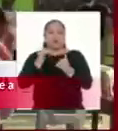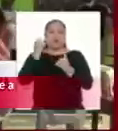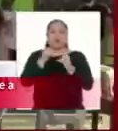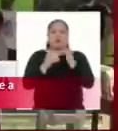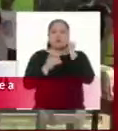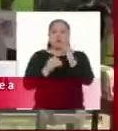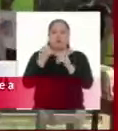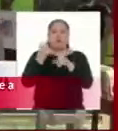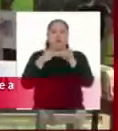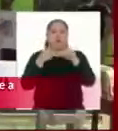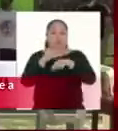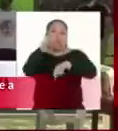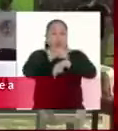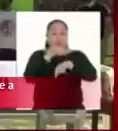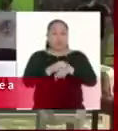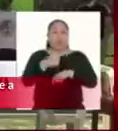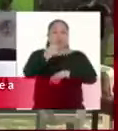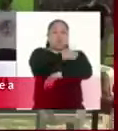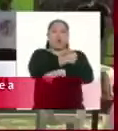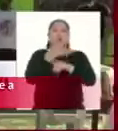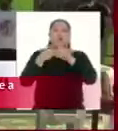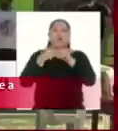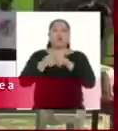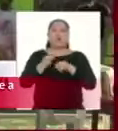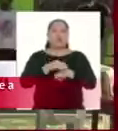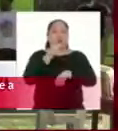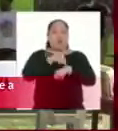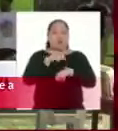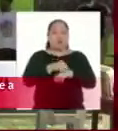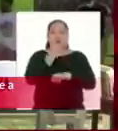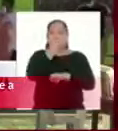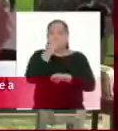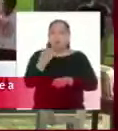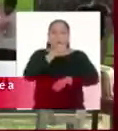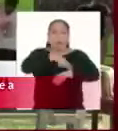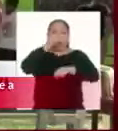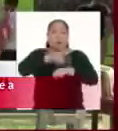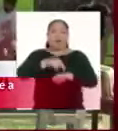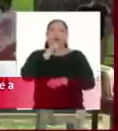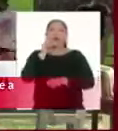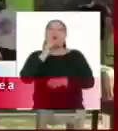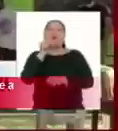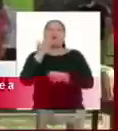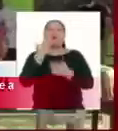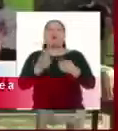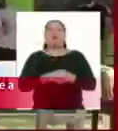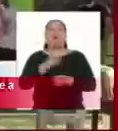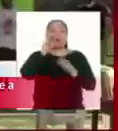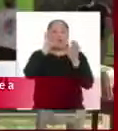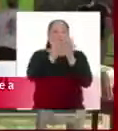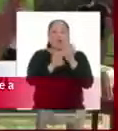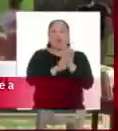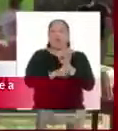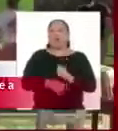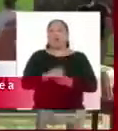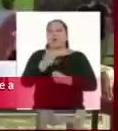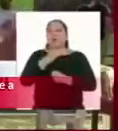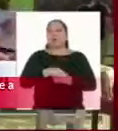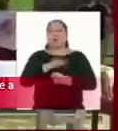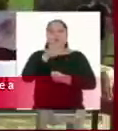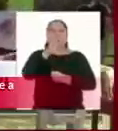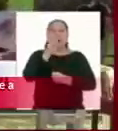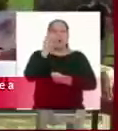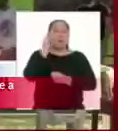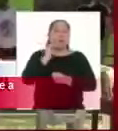Y al vacunar a distinto ritmo, tenemos algunas regiones que todavía les falta, por ejemplo, aplicar por lo menos